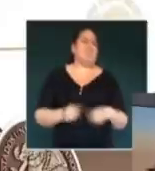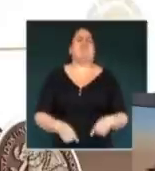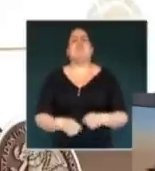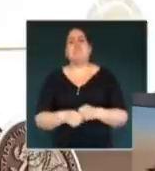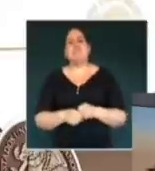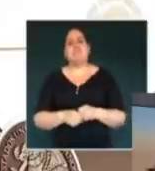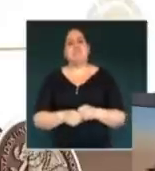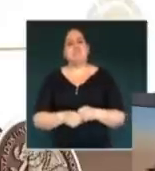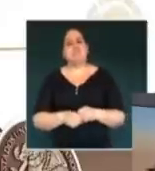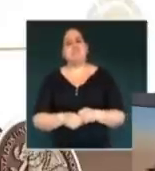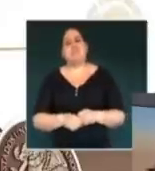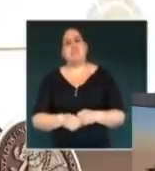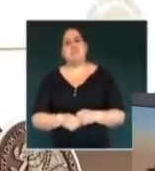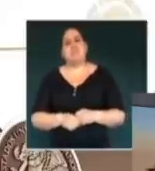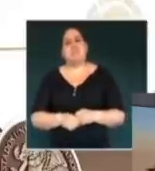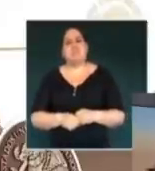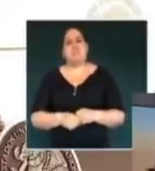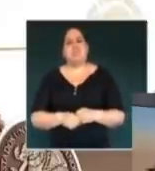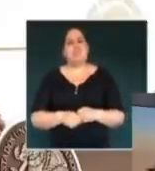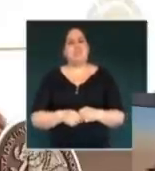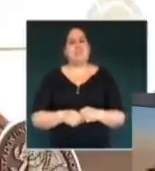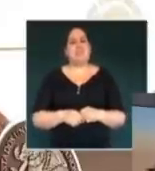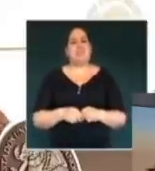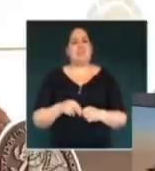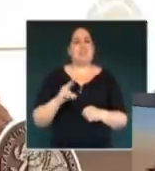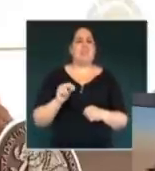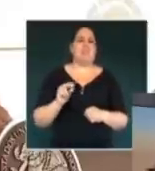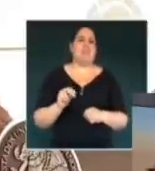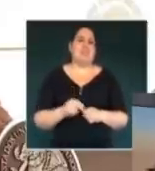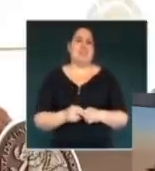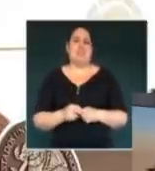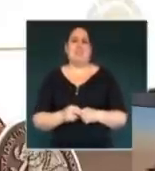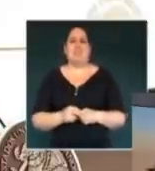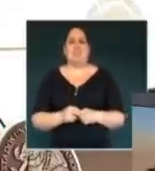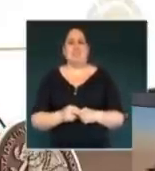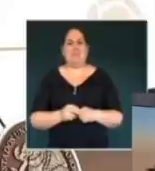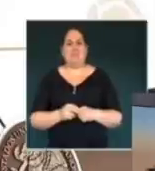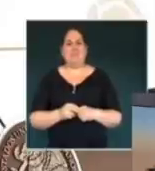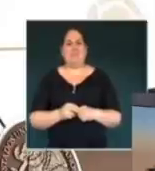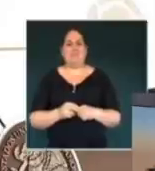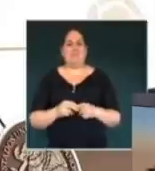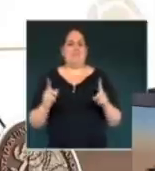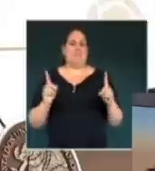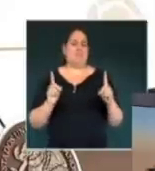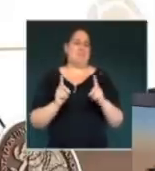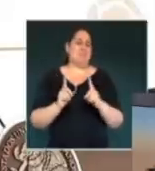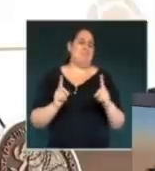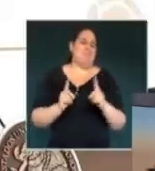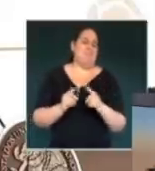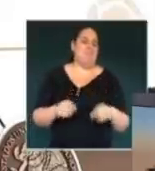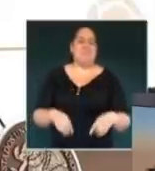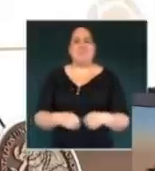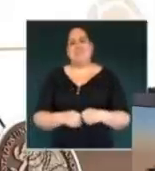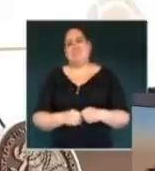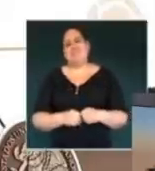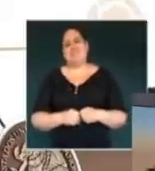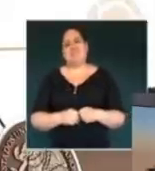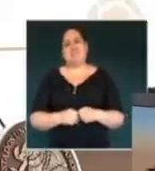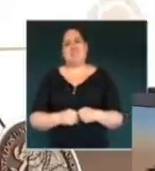porque no se puede comparar las desgracias de los pueblos, de las naciones.